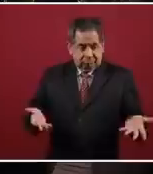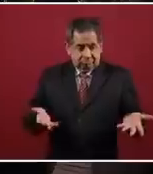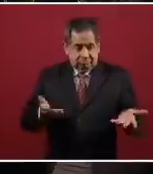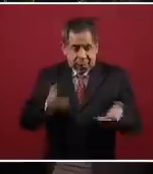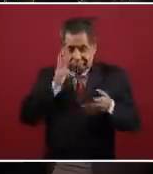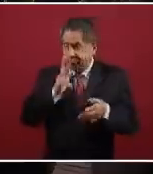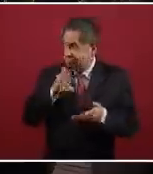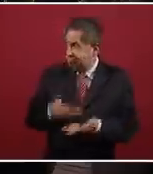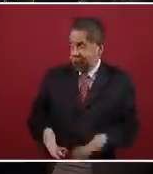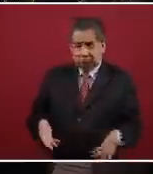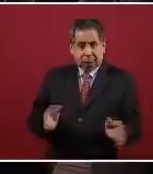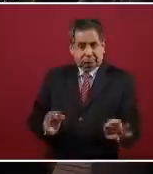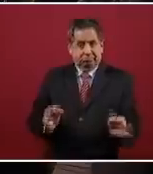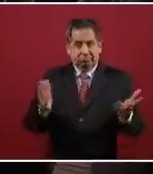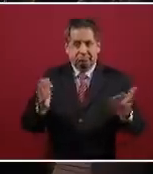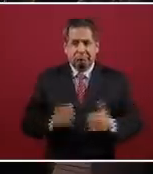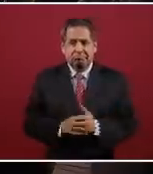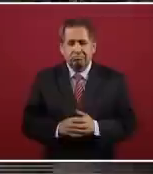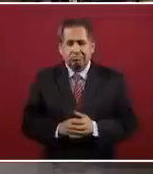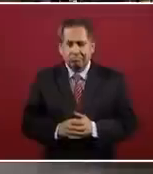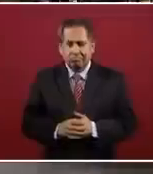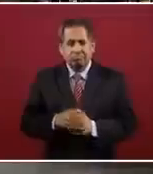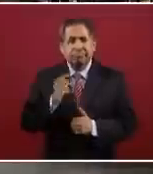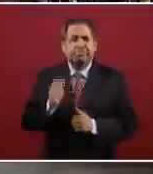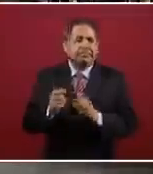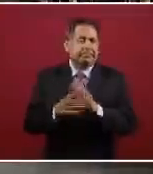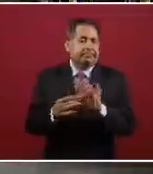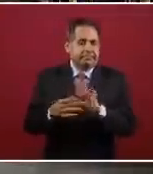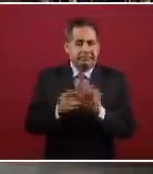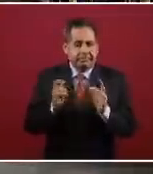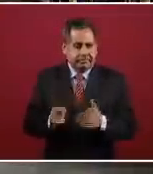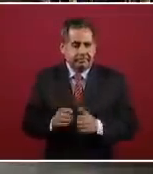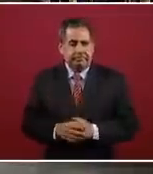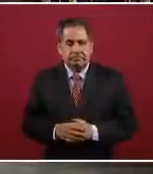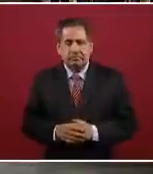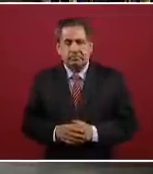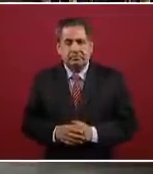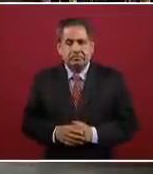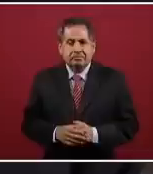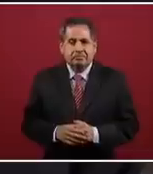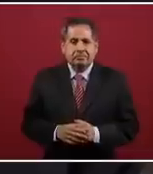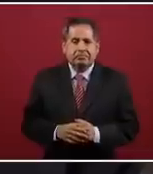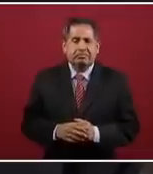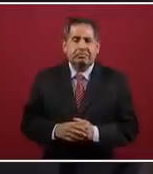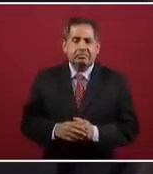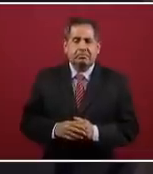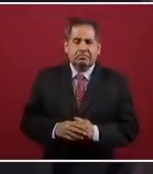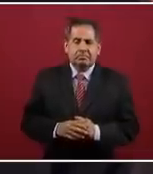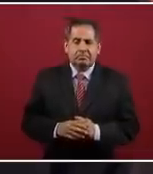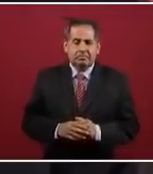prueba. Estamos hablando de